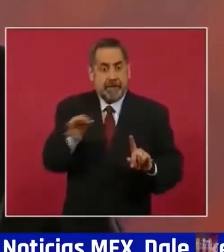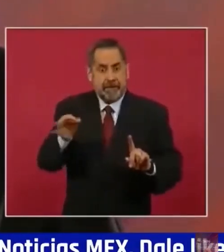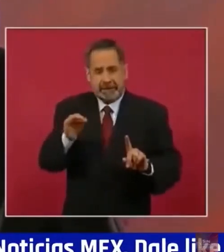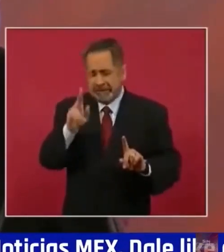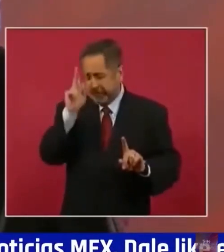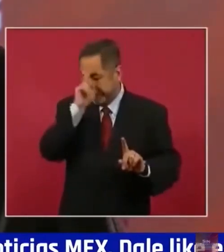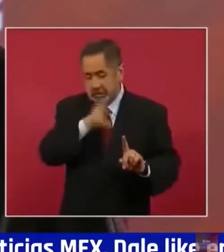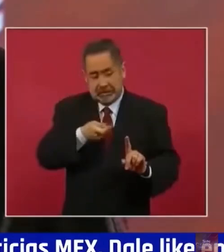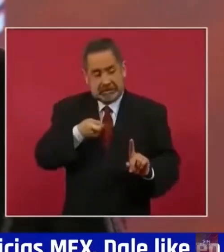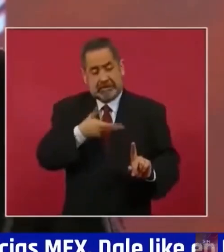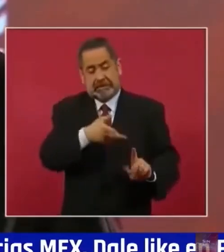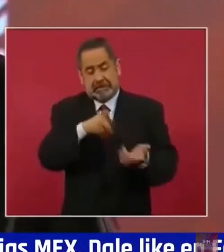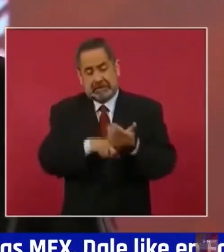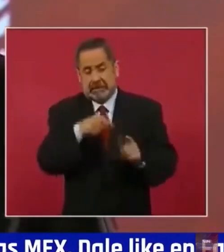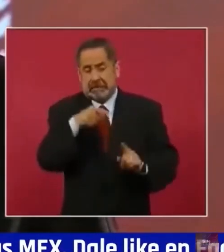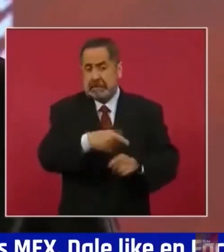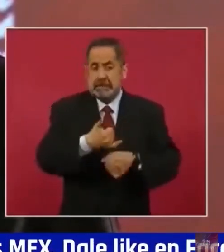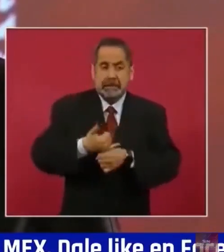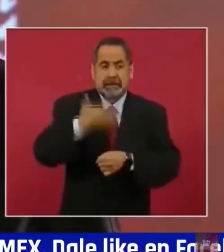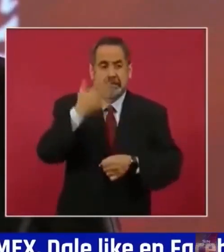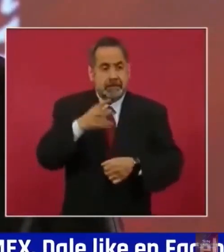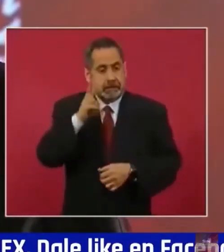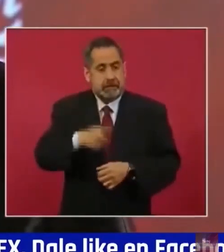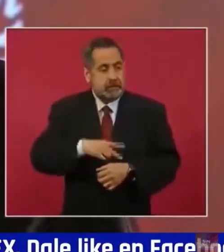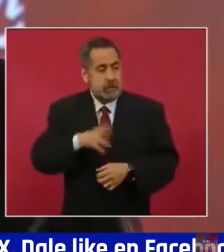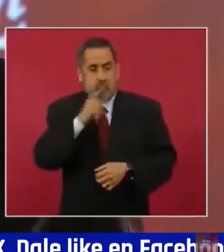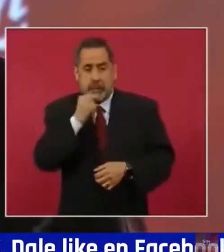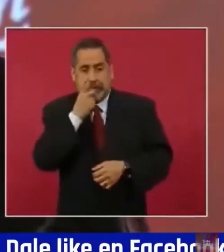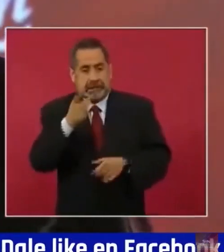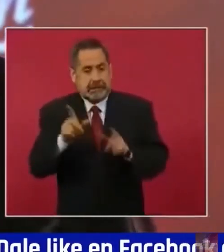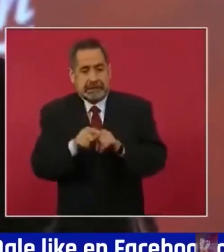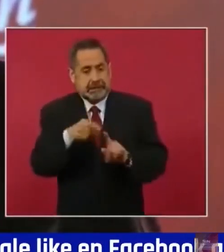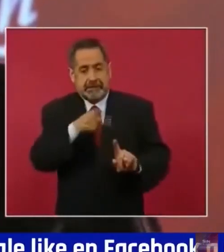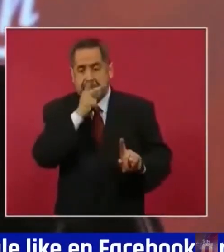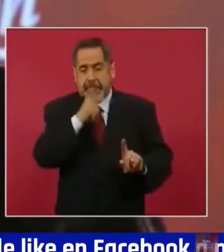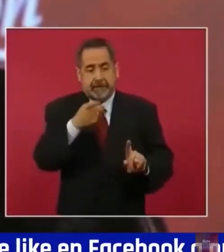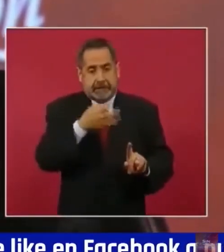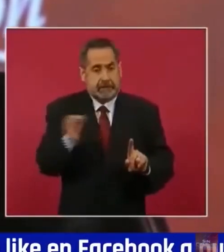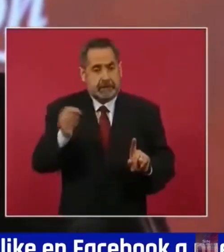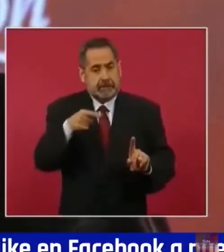una cosa que no la puedo repetir.